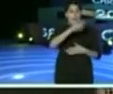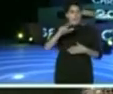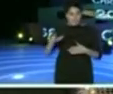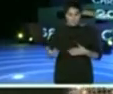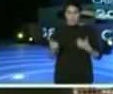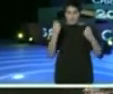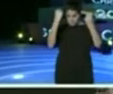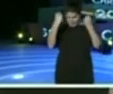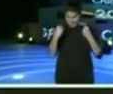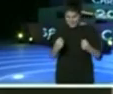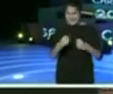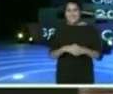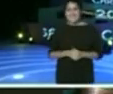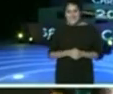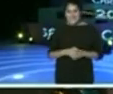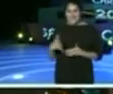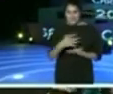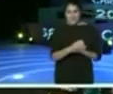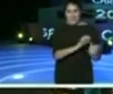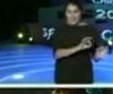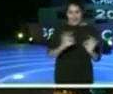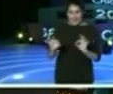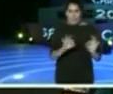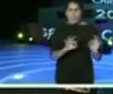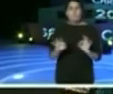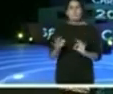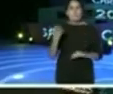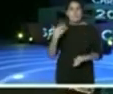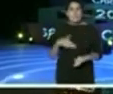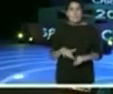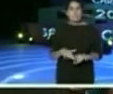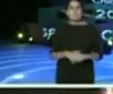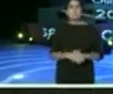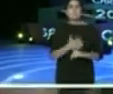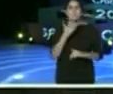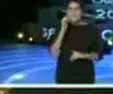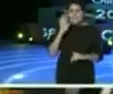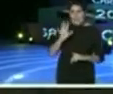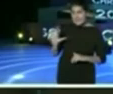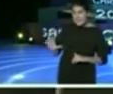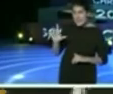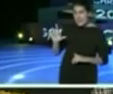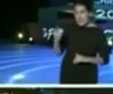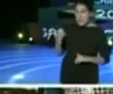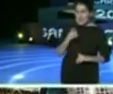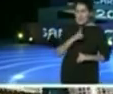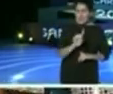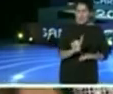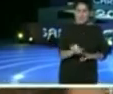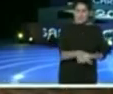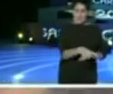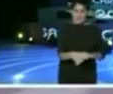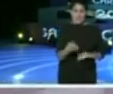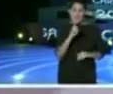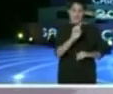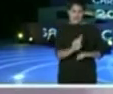todo preparado. Y vamos allá. Si te parece, Laura, vamos a ponernos aquí delante, en esta marca,